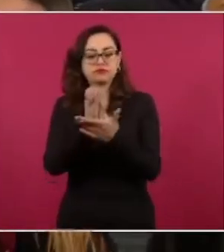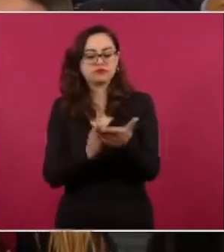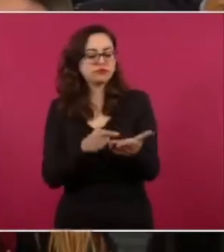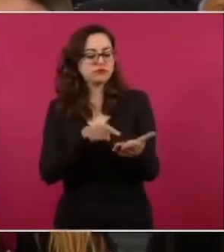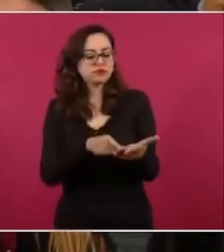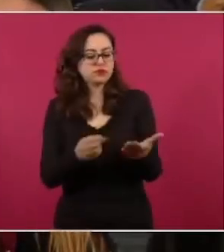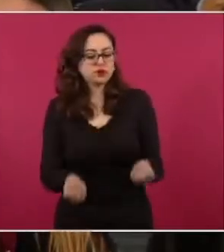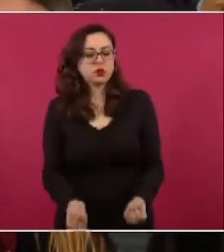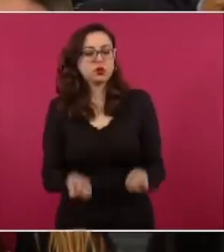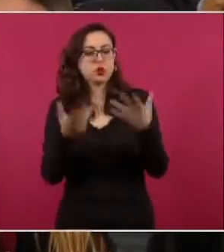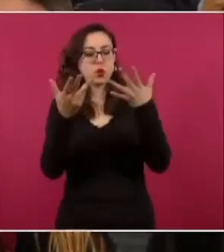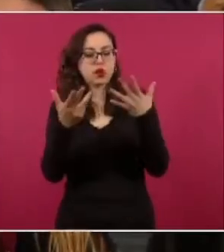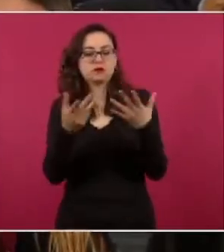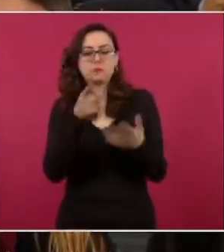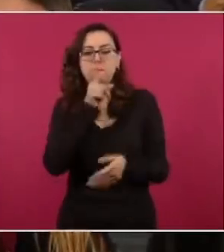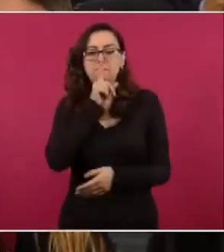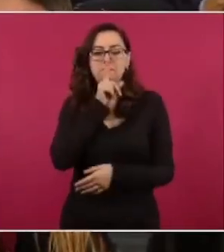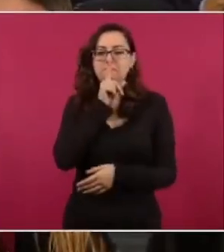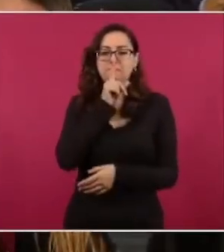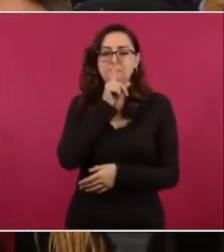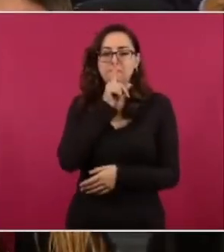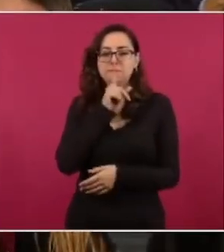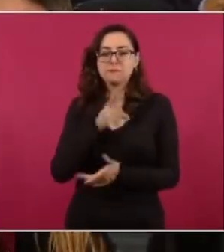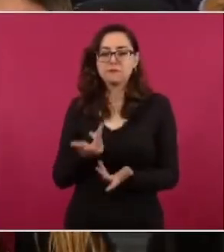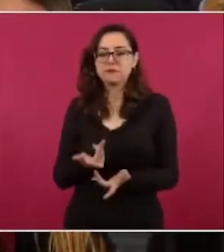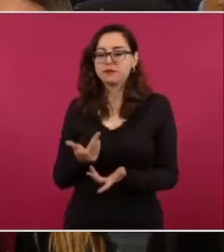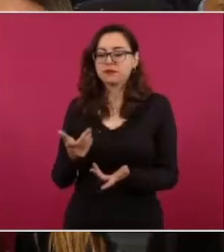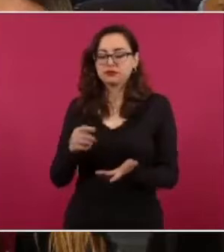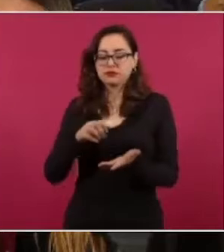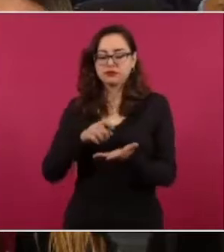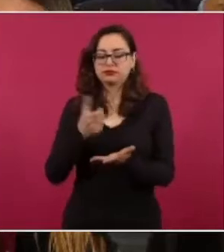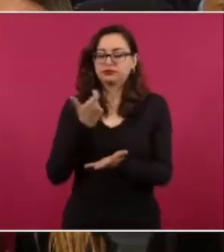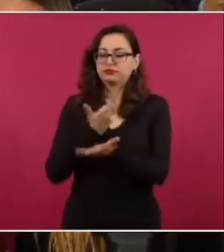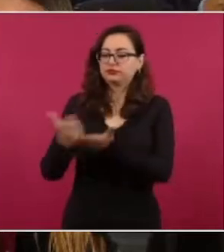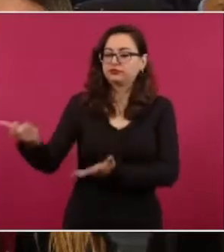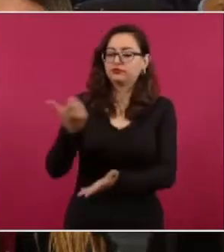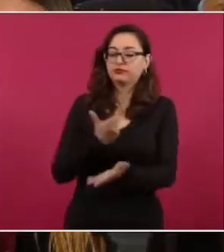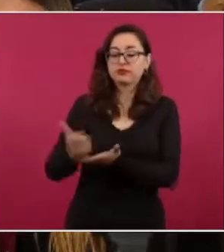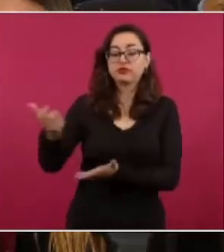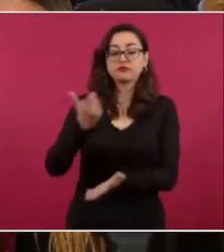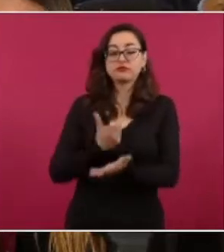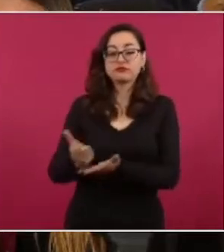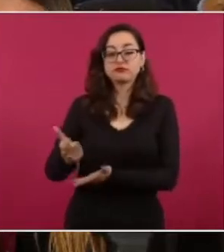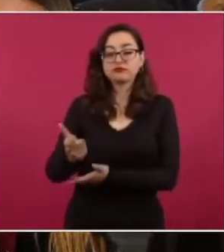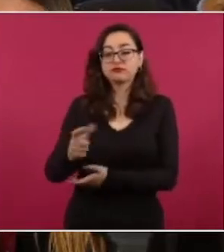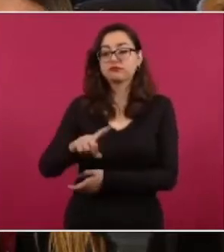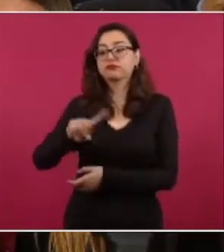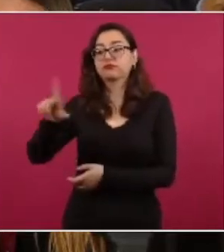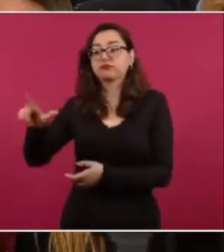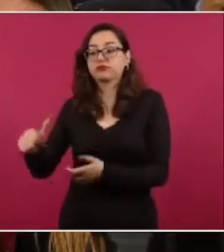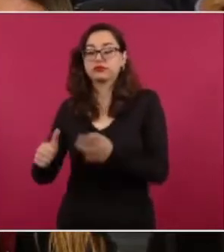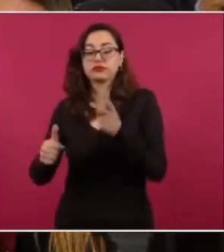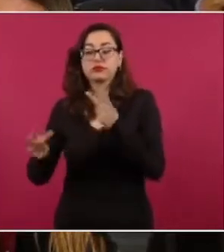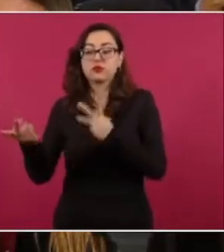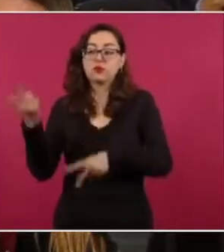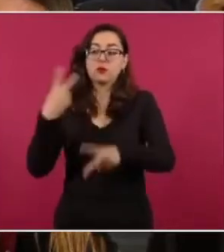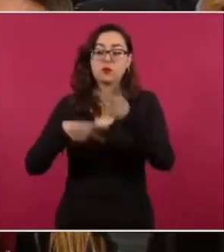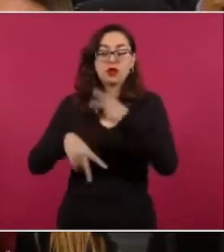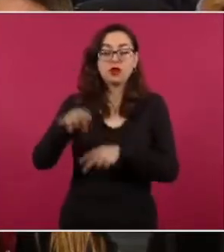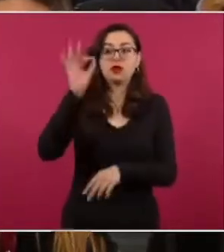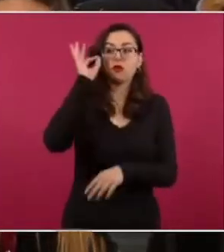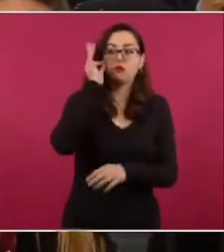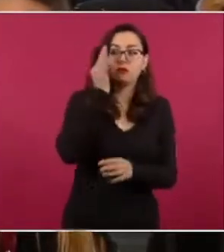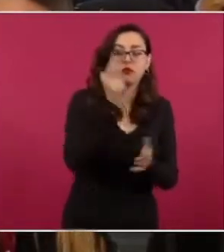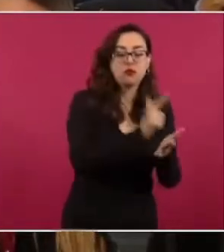el SAT solo se presentaba el 20% del personal contratado y no les pagaban a ese